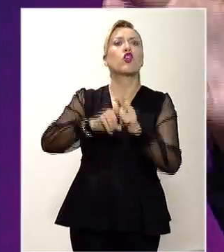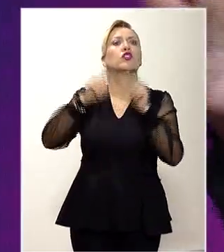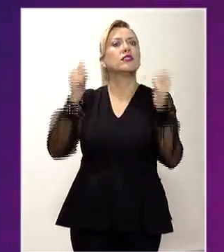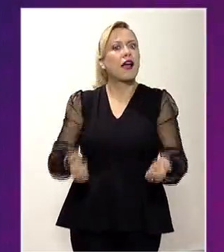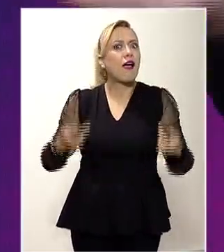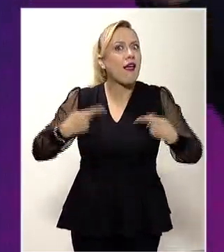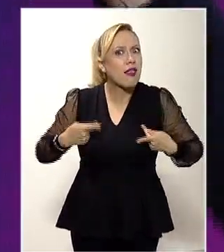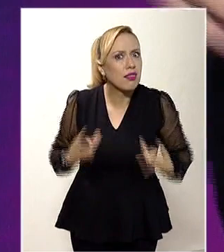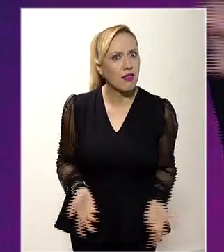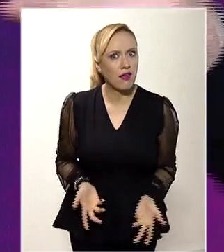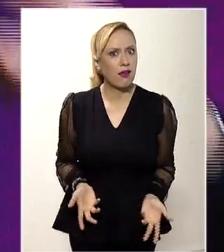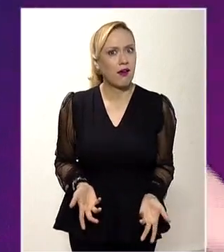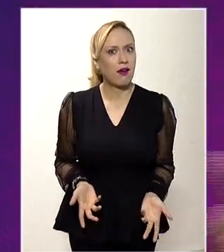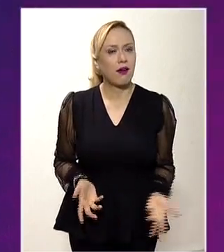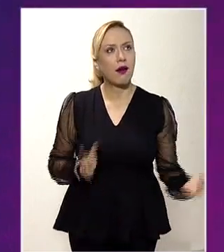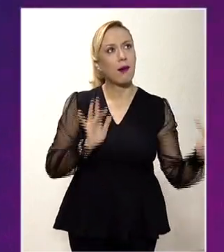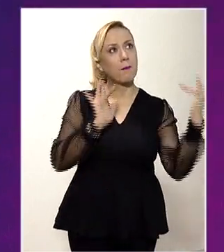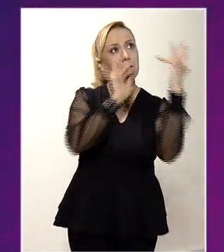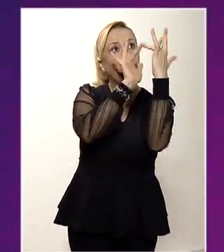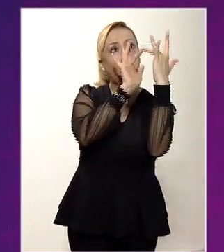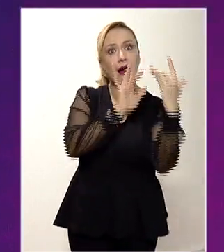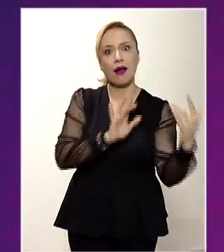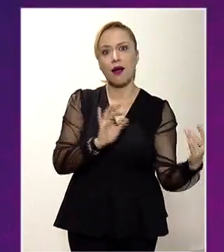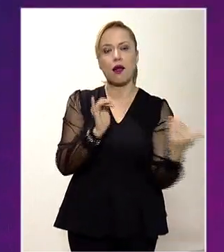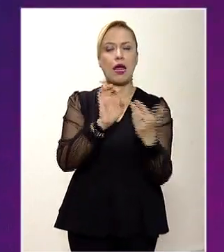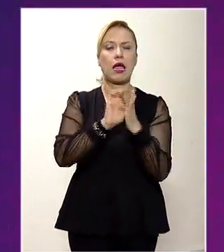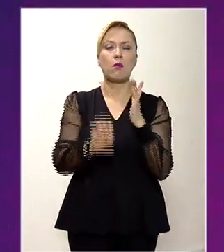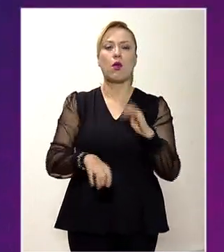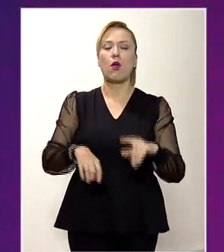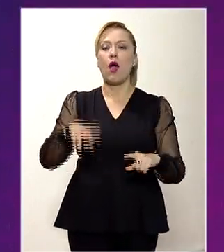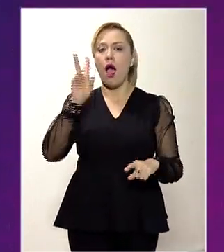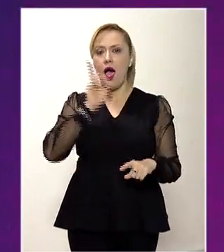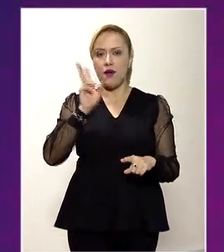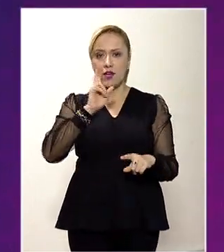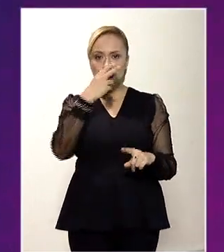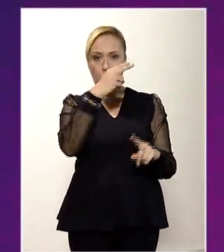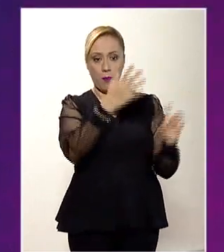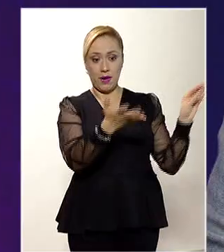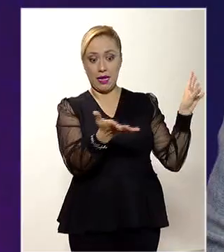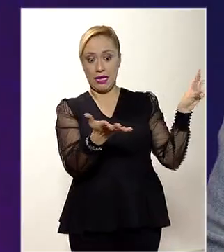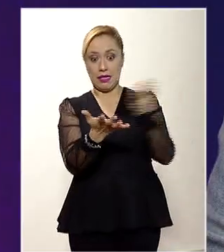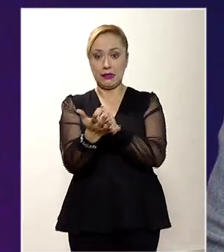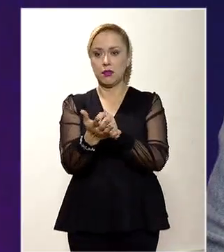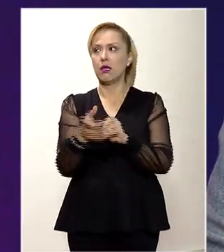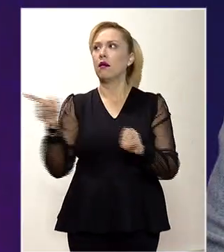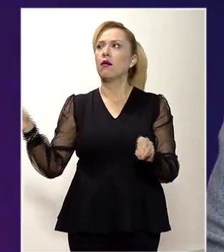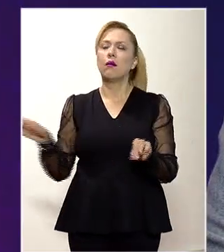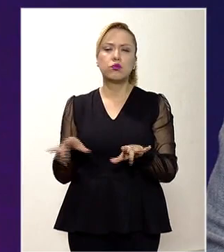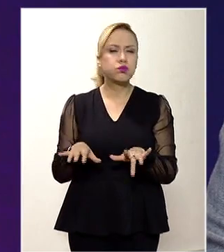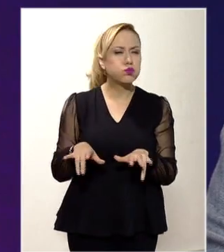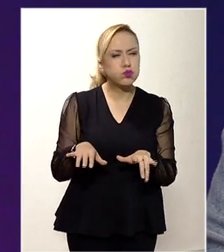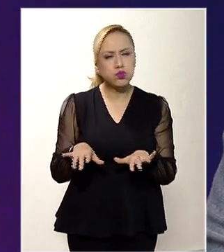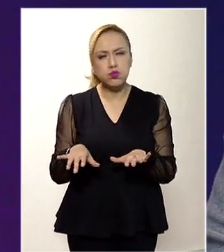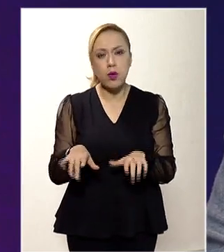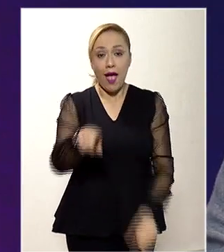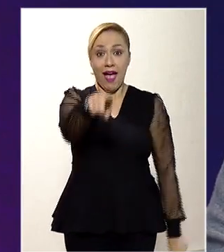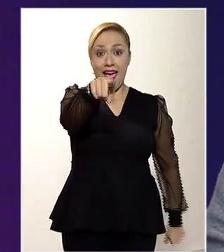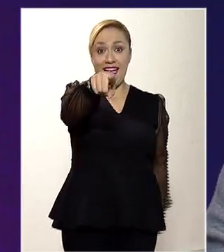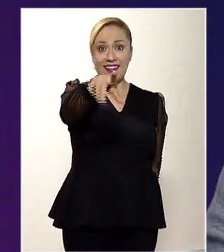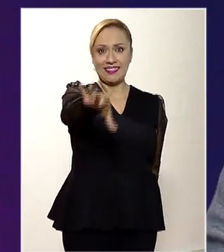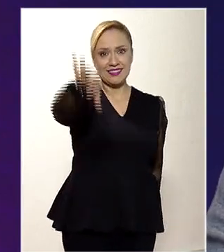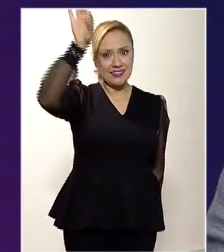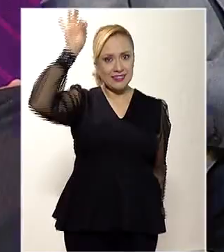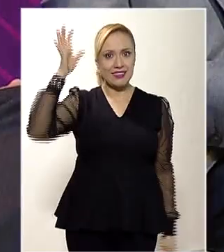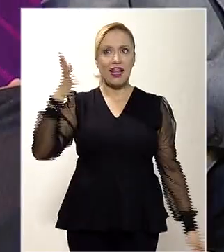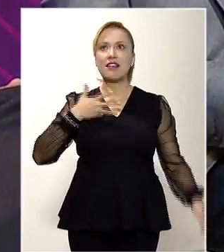gente. ¿Dónde está la Que gente? se conecte ¿no? la información para eficientar estos procesos. Exacto, y que compartan, cada quien cuida su base de datos